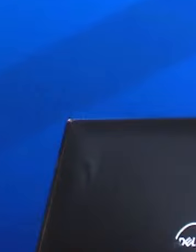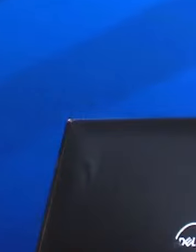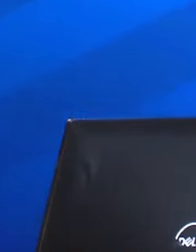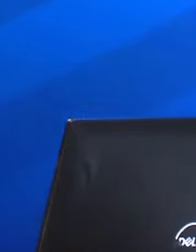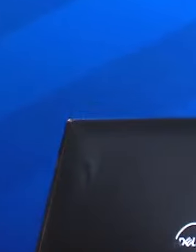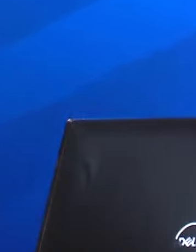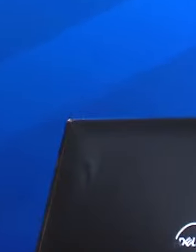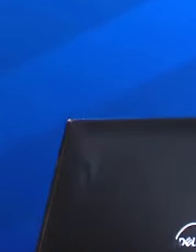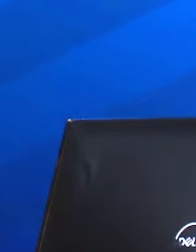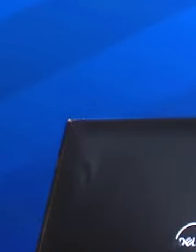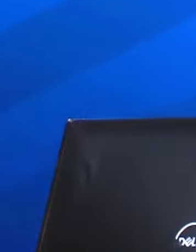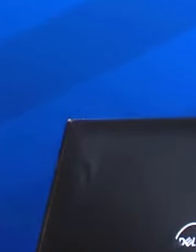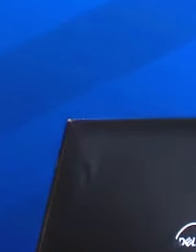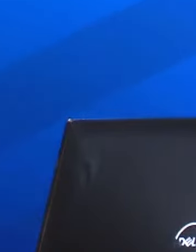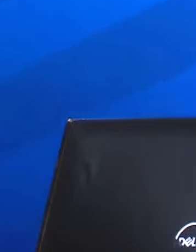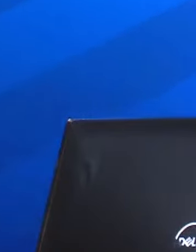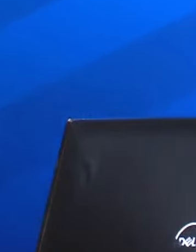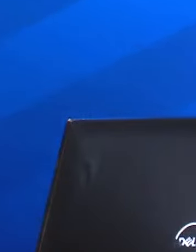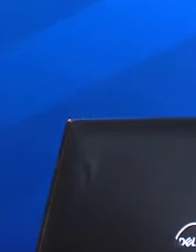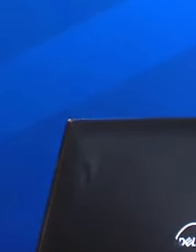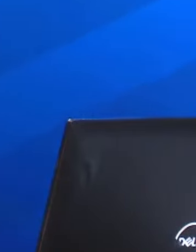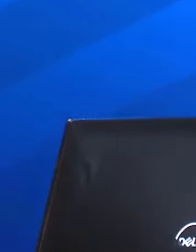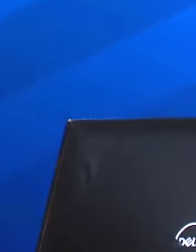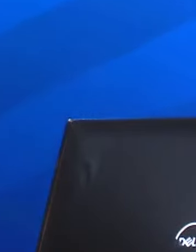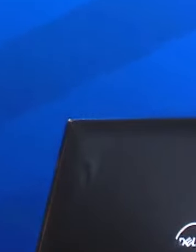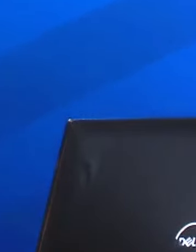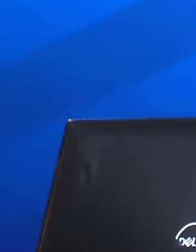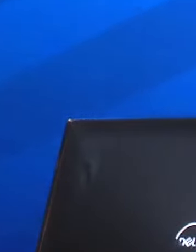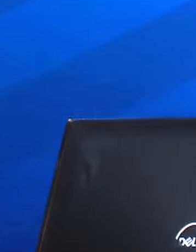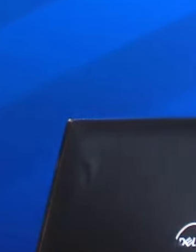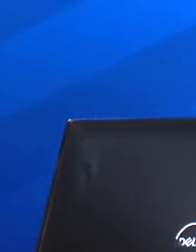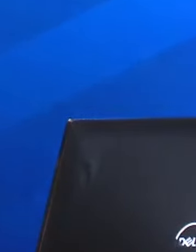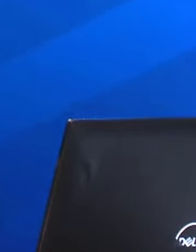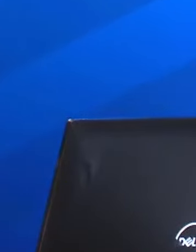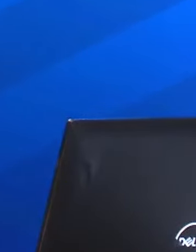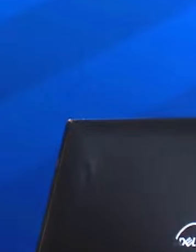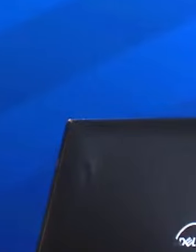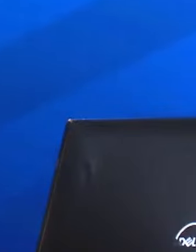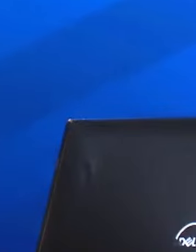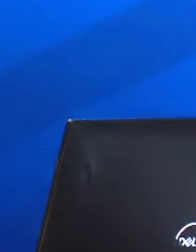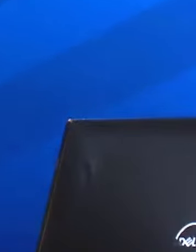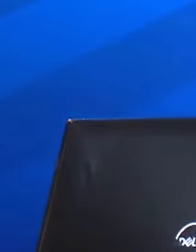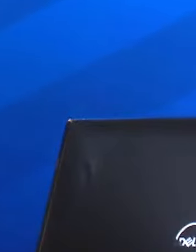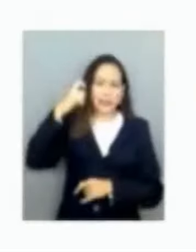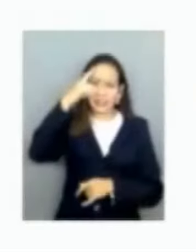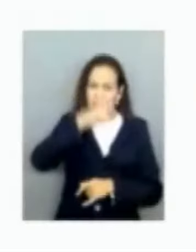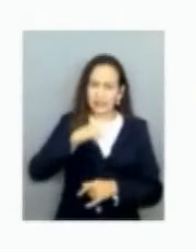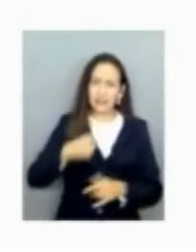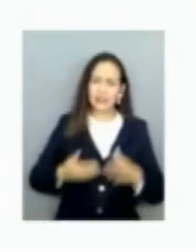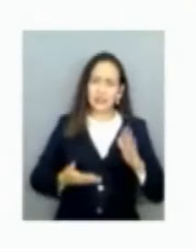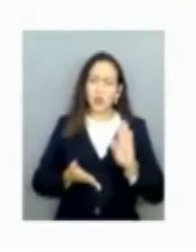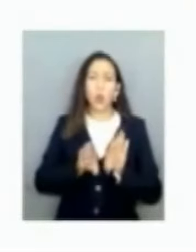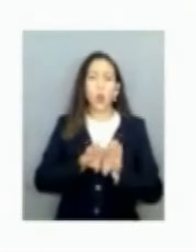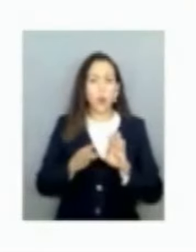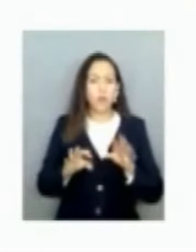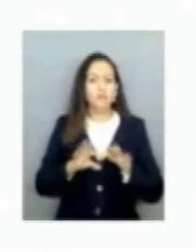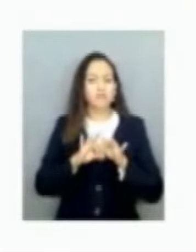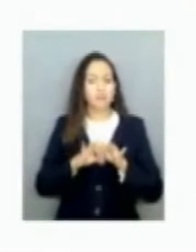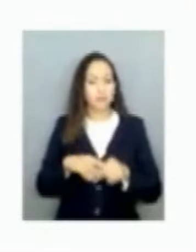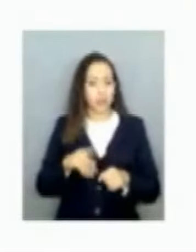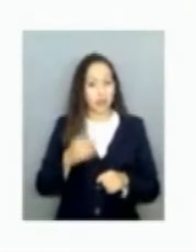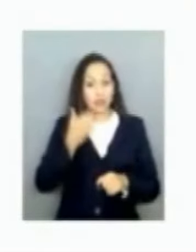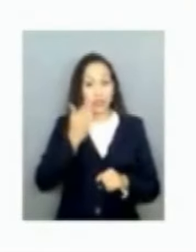días Buenos días cómo ves al presidente respecto a la ministra piña pues eh le cae